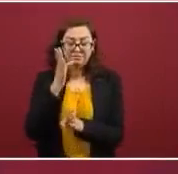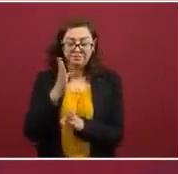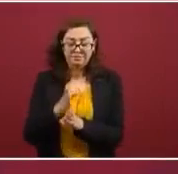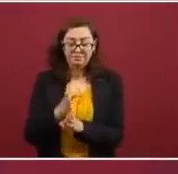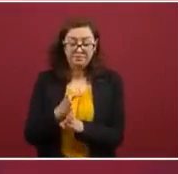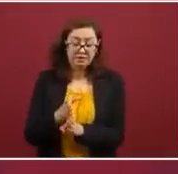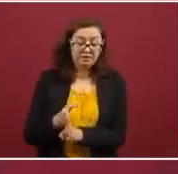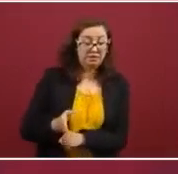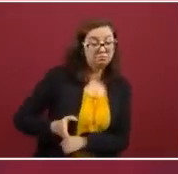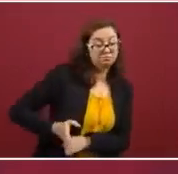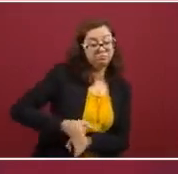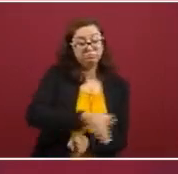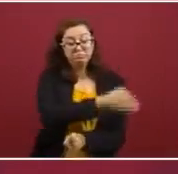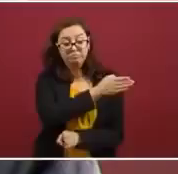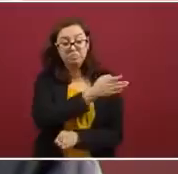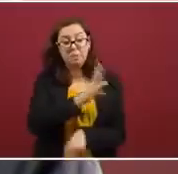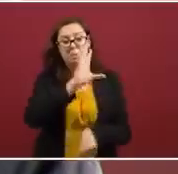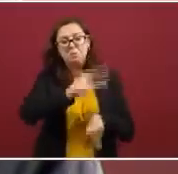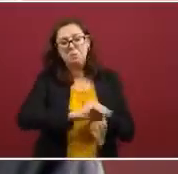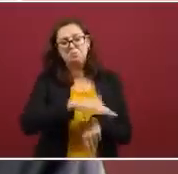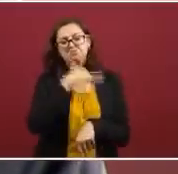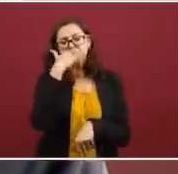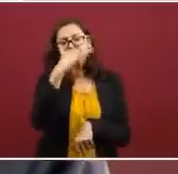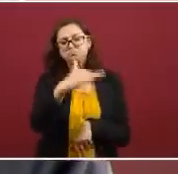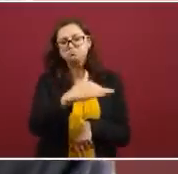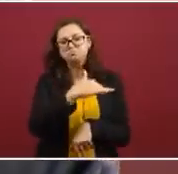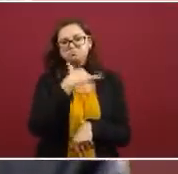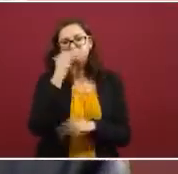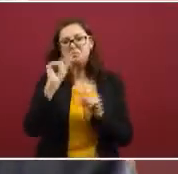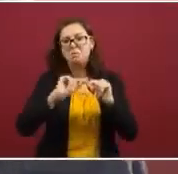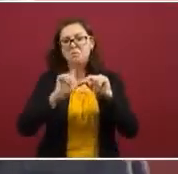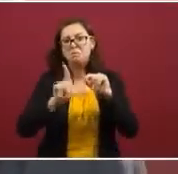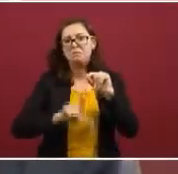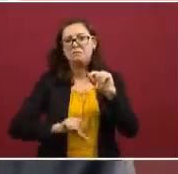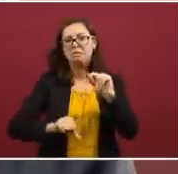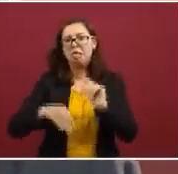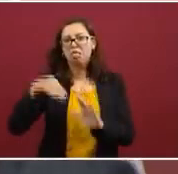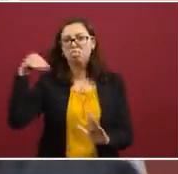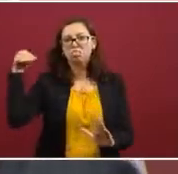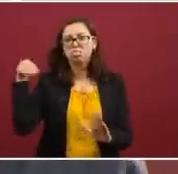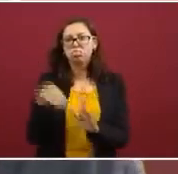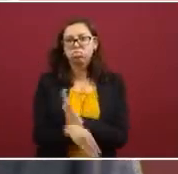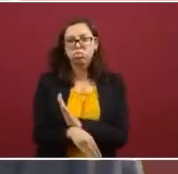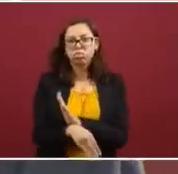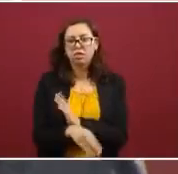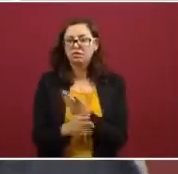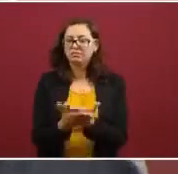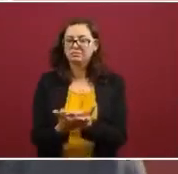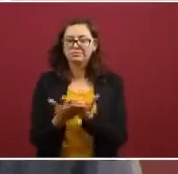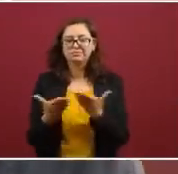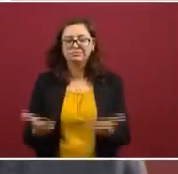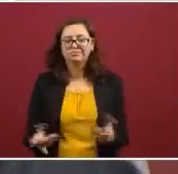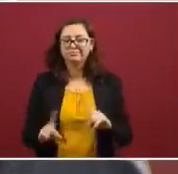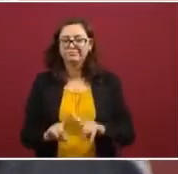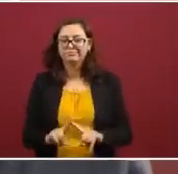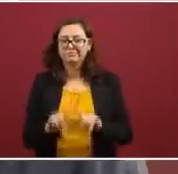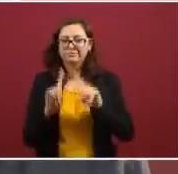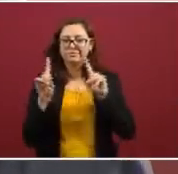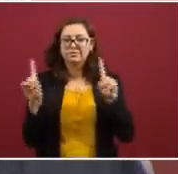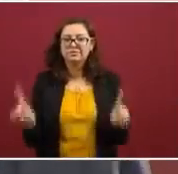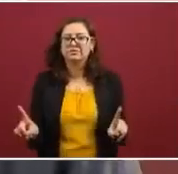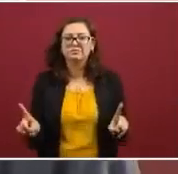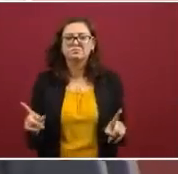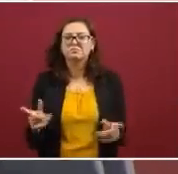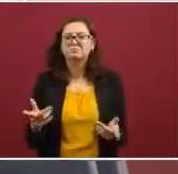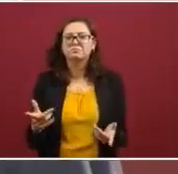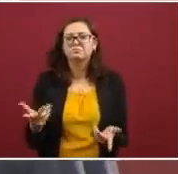al país. Muchas veces eso no se toma en cuenta, pero